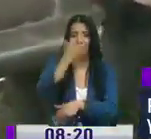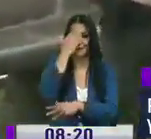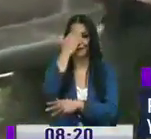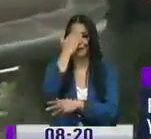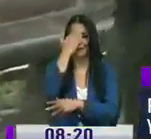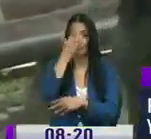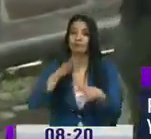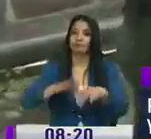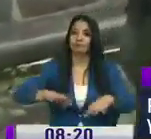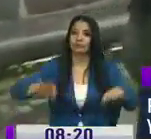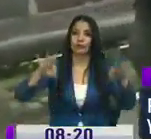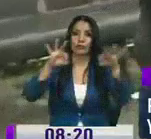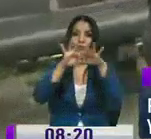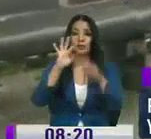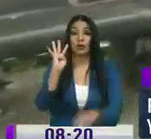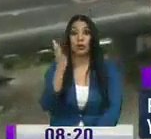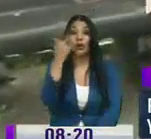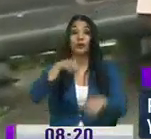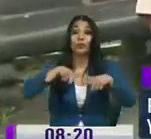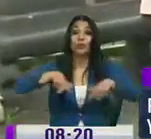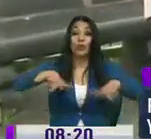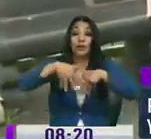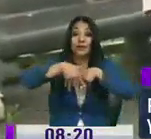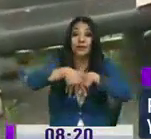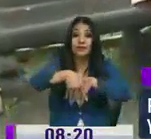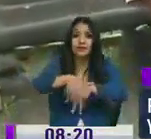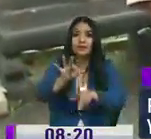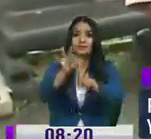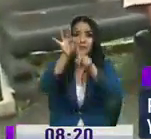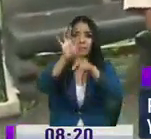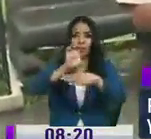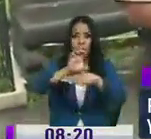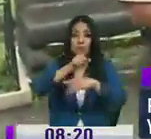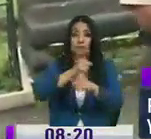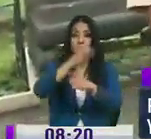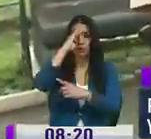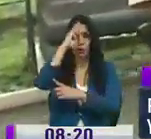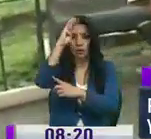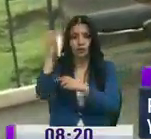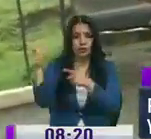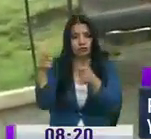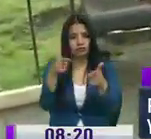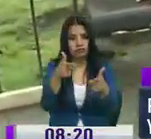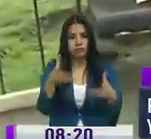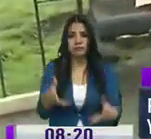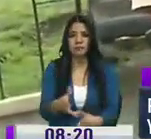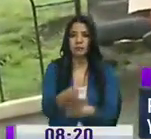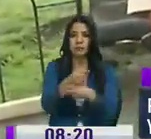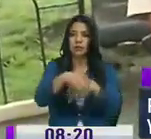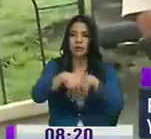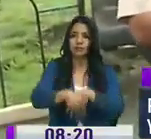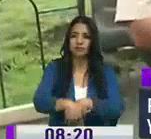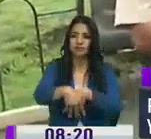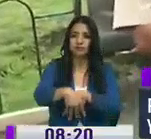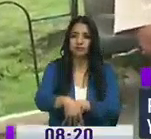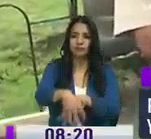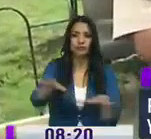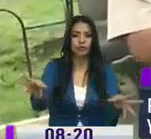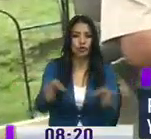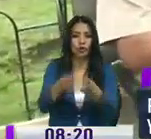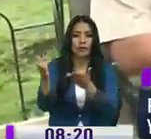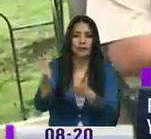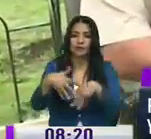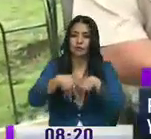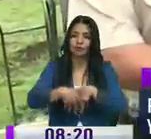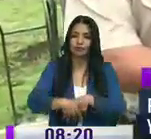gran importancia, ocupa el cuarto lugar. Y es por esta razón que la Policía Nacional va a brindar todas las seguridades en el transcurso del evento